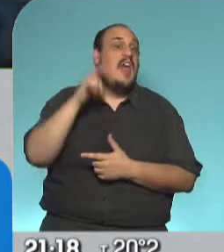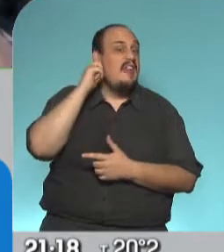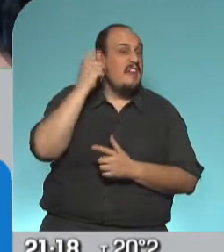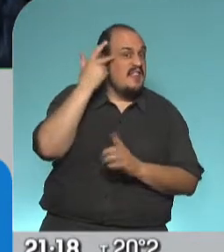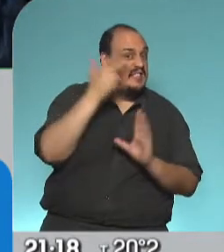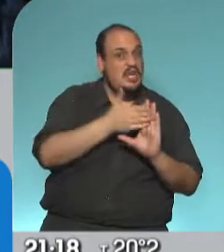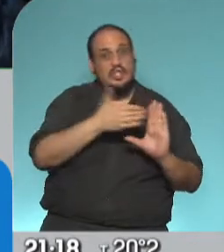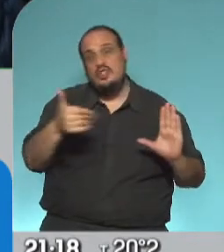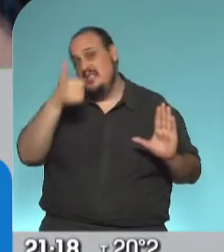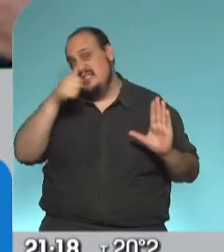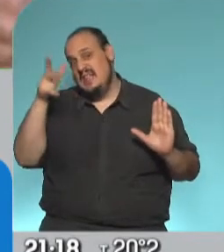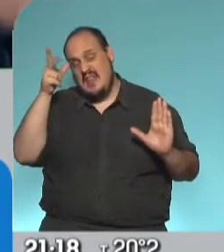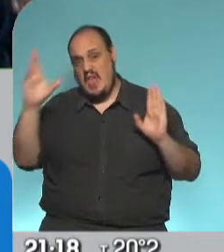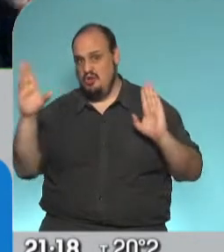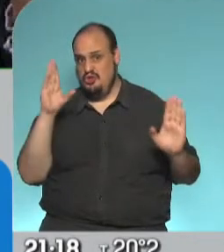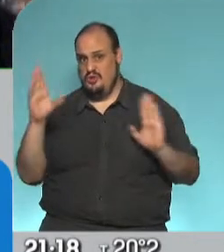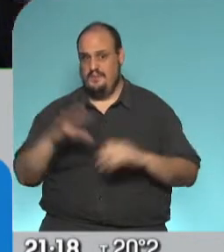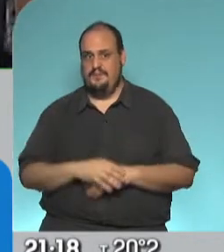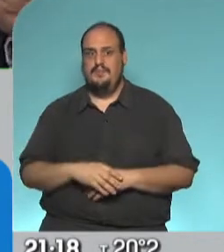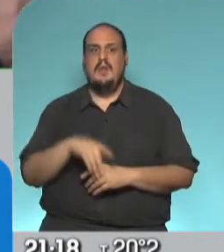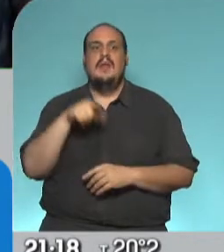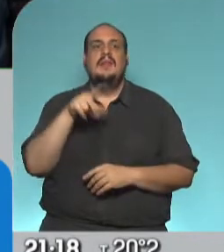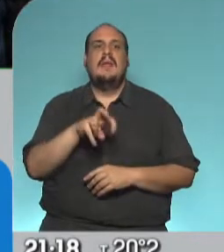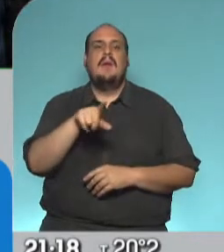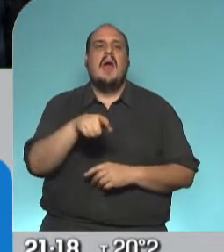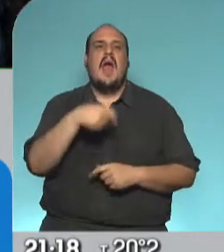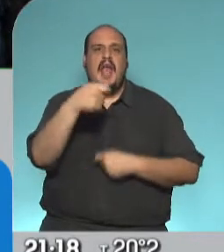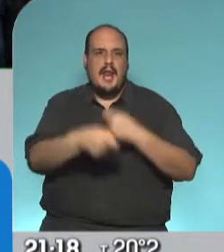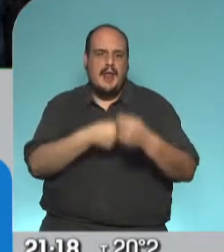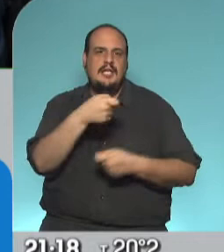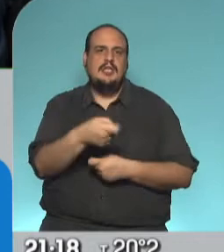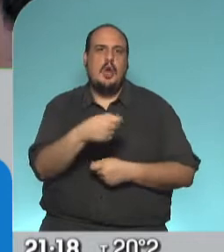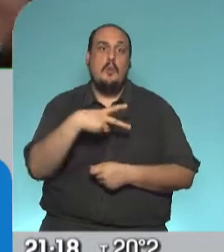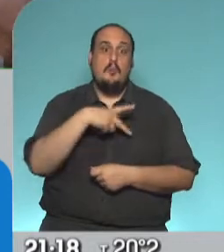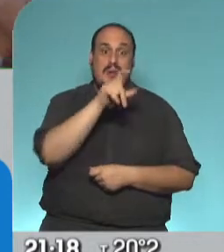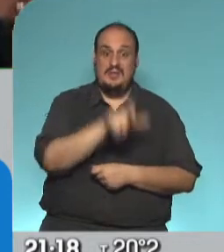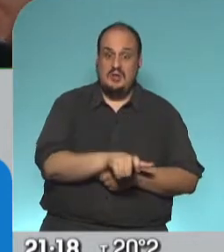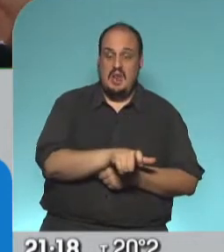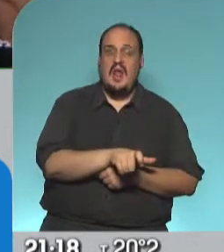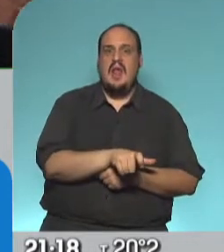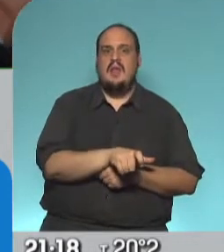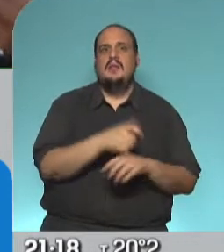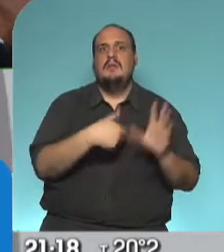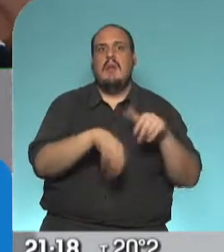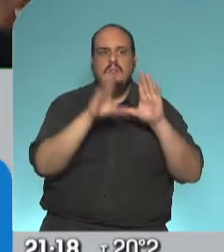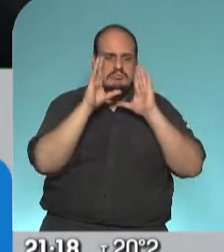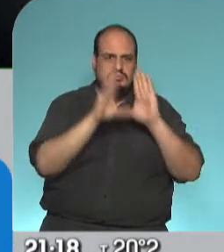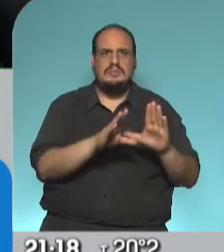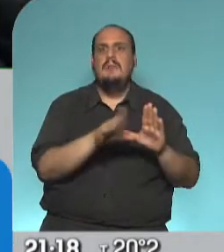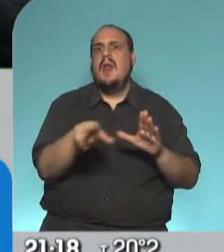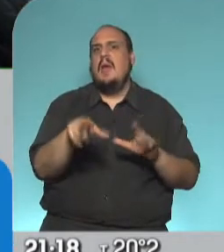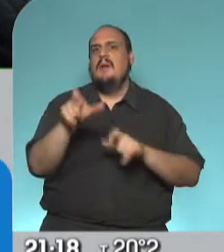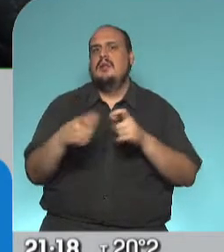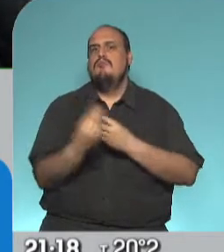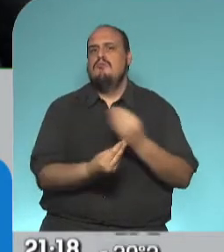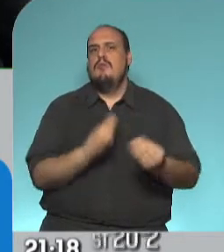hasta 68 años. Esto en lo que tiene que ver con créditos personales y que están destinados a promover el trabajo.